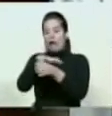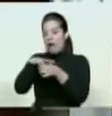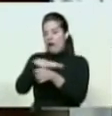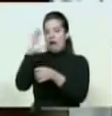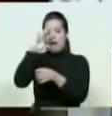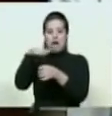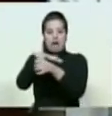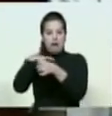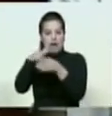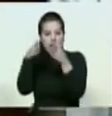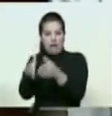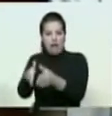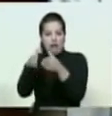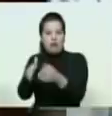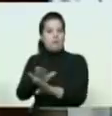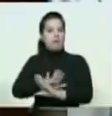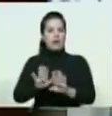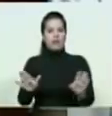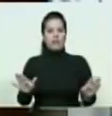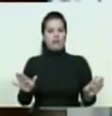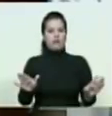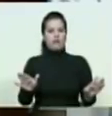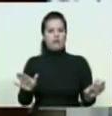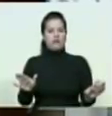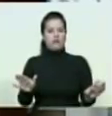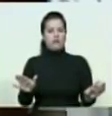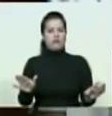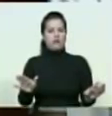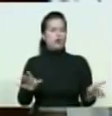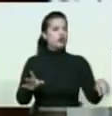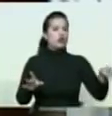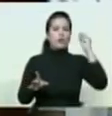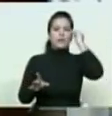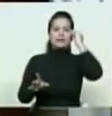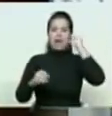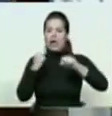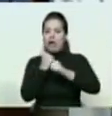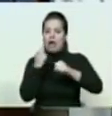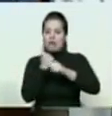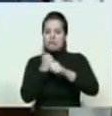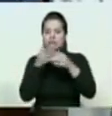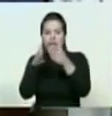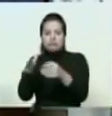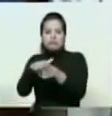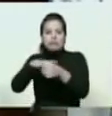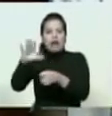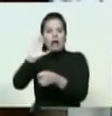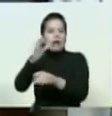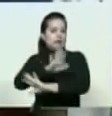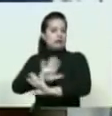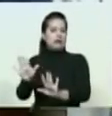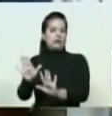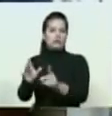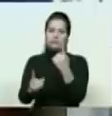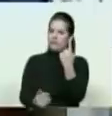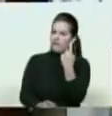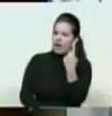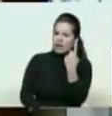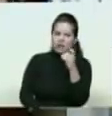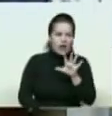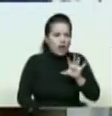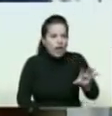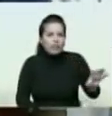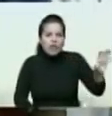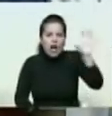de lo que se entiende muchas veces por la gestión pública. Vámonos a los estados, a